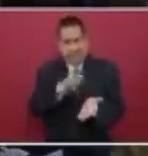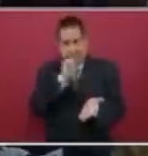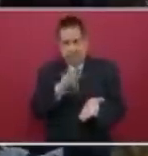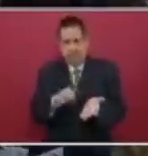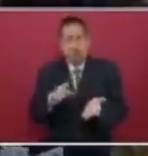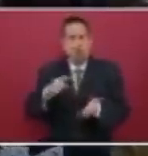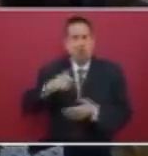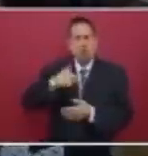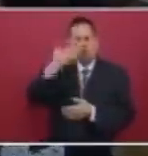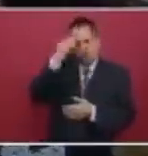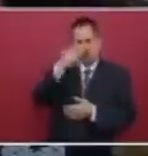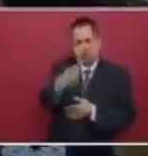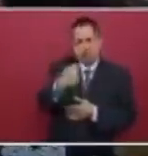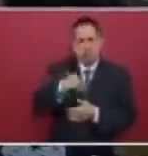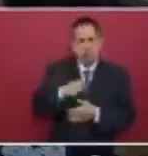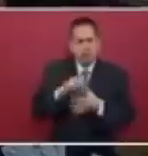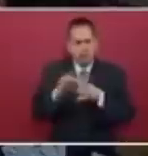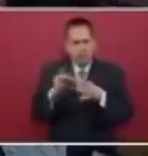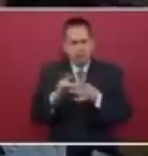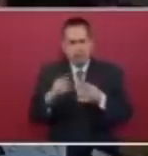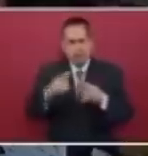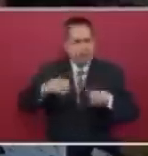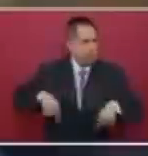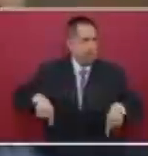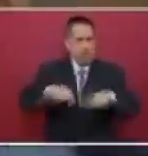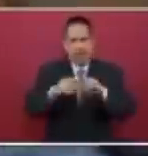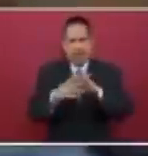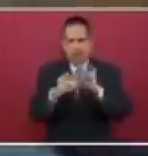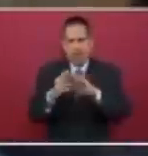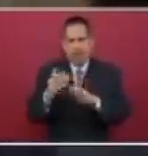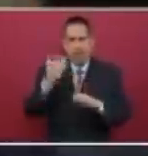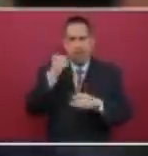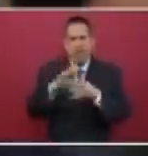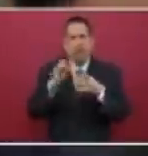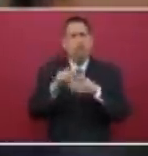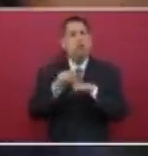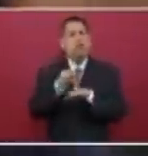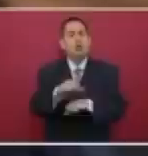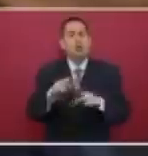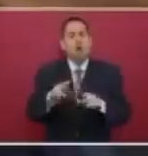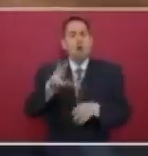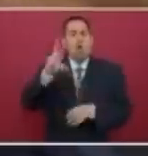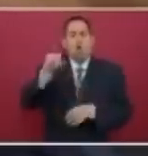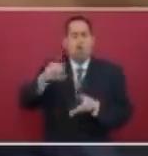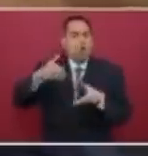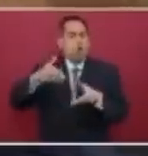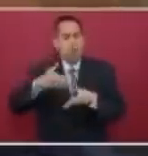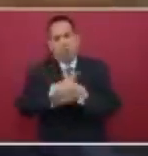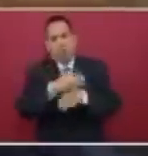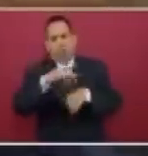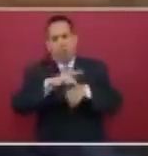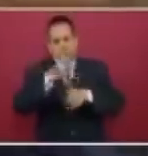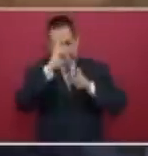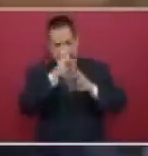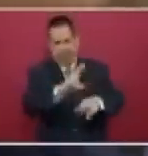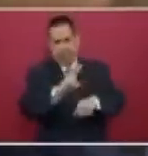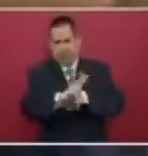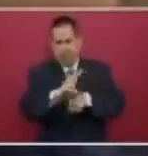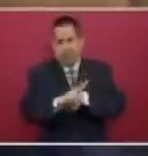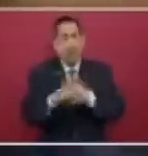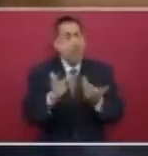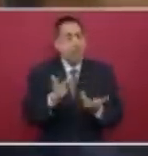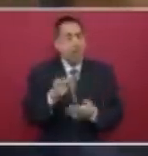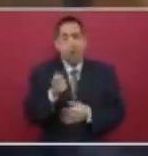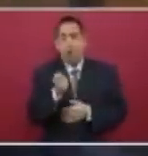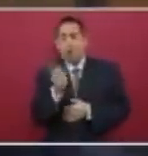sé que usted me ha comentado y ha comentado en este espacio anteriormente sobre la no intervención pero muchos países